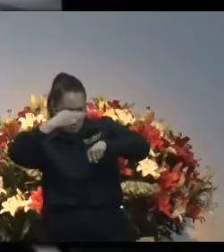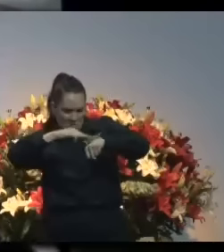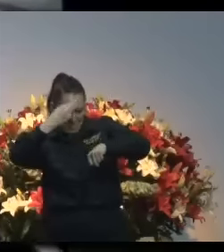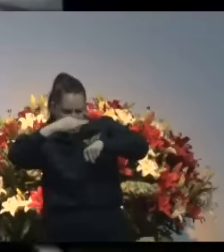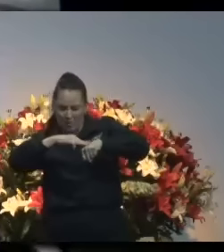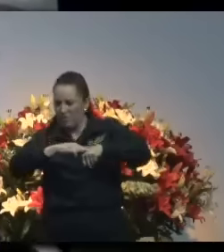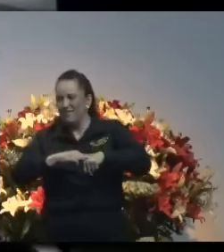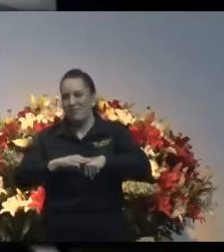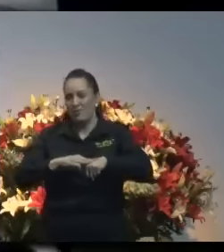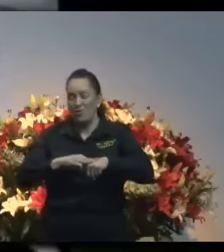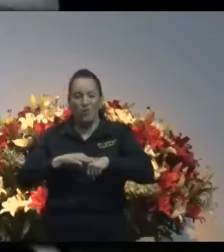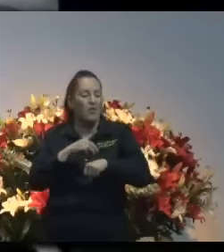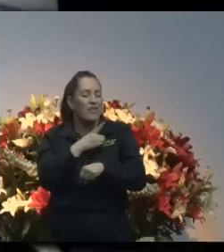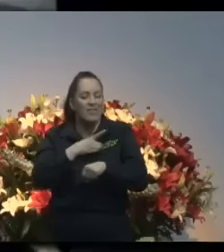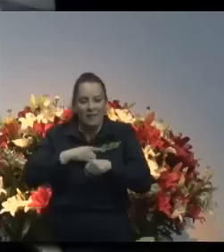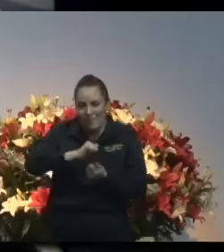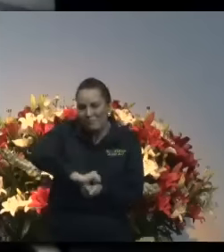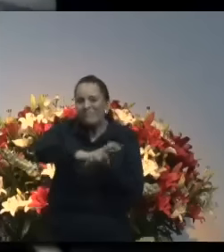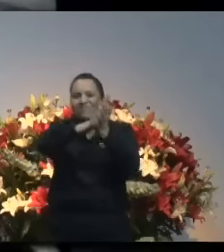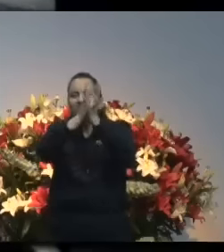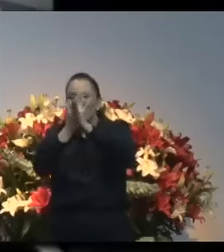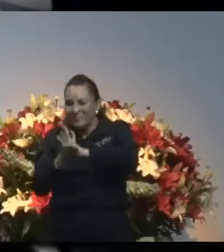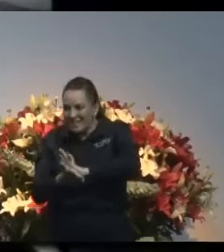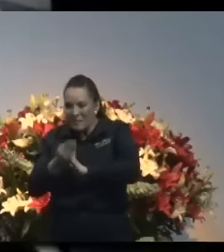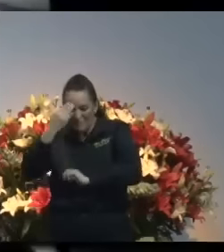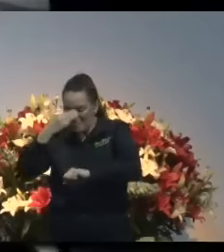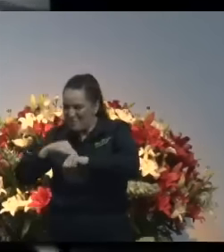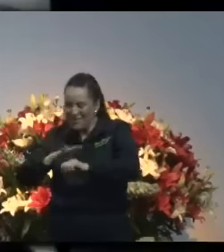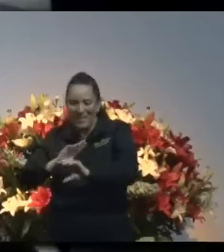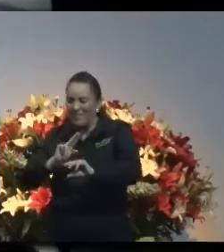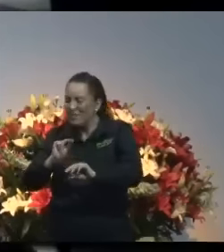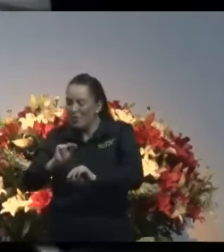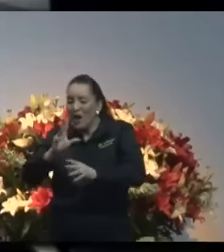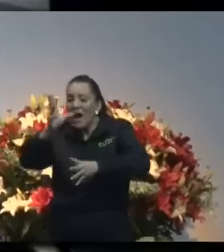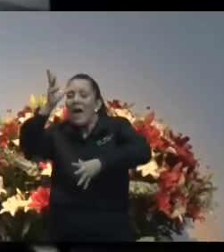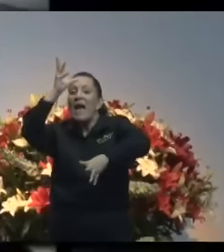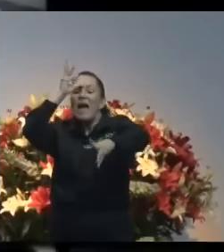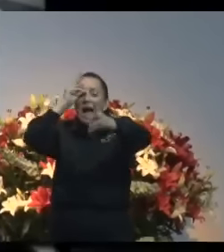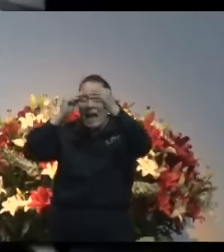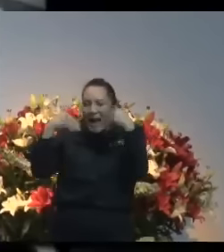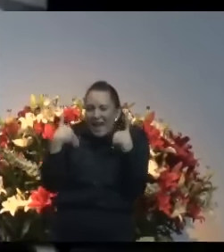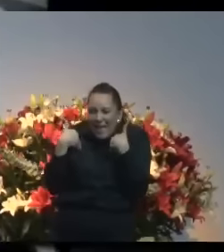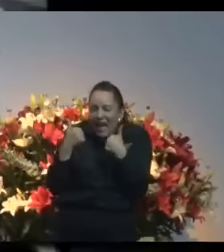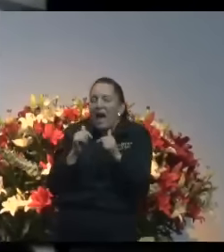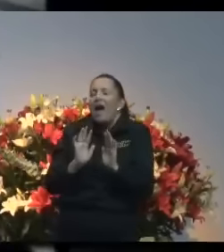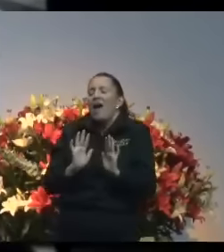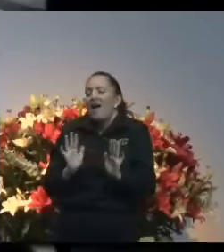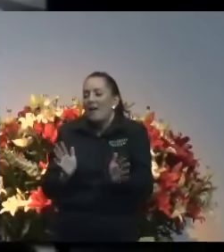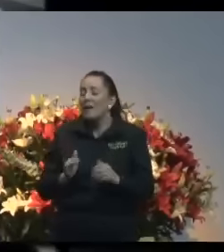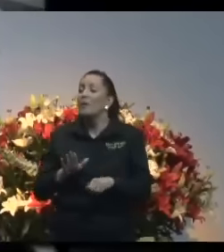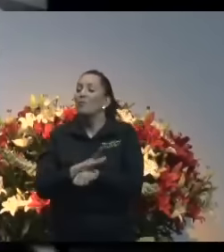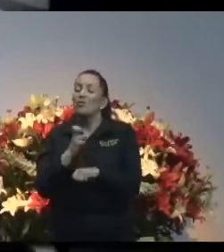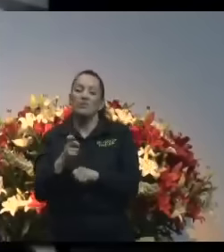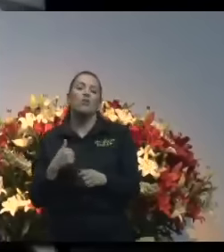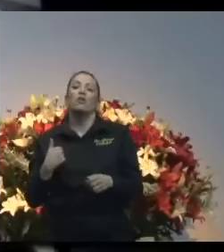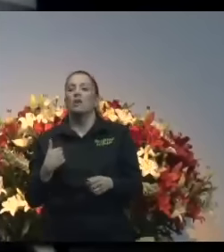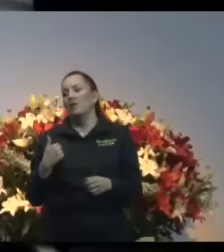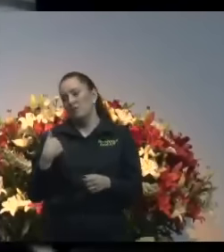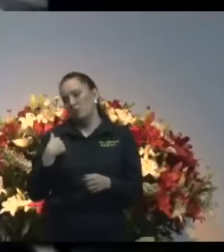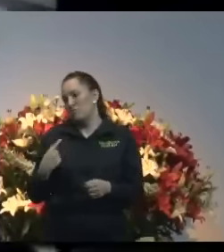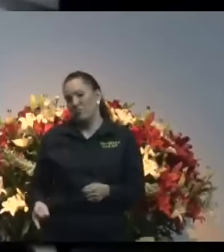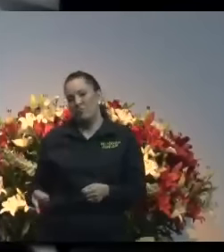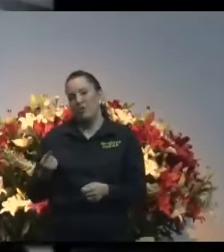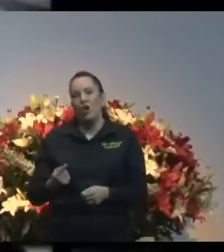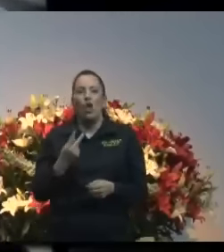modelo basado en el aprendizaje. Hay que racionalizar. Yo todavía crecí con 2x1, 2,